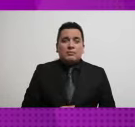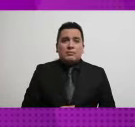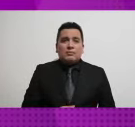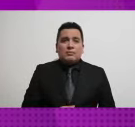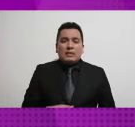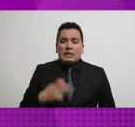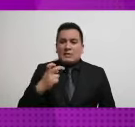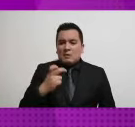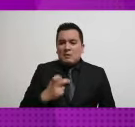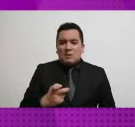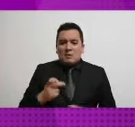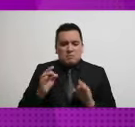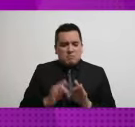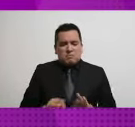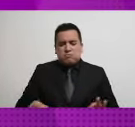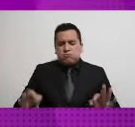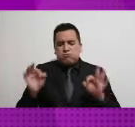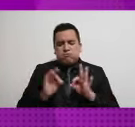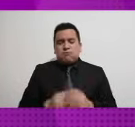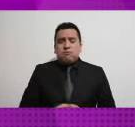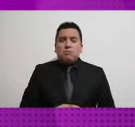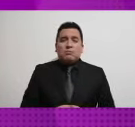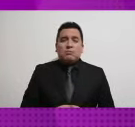es el eje, es la base,